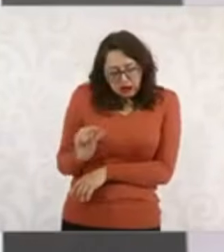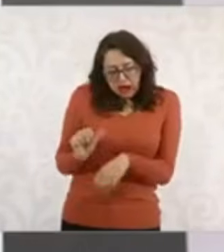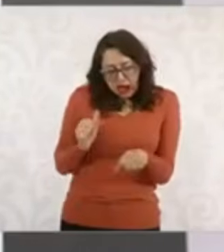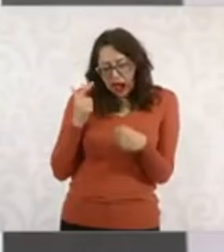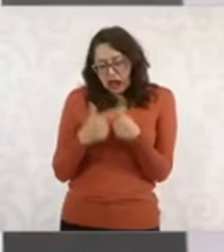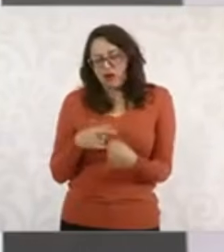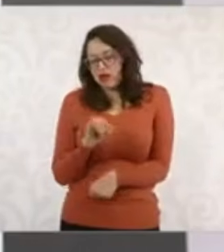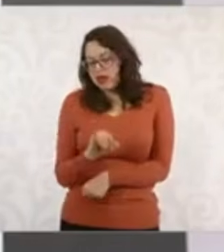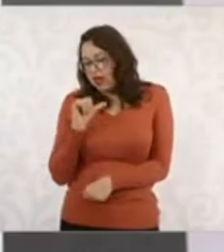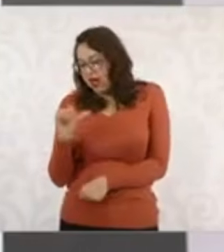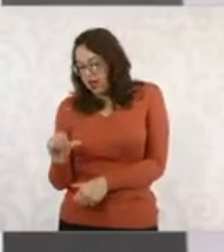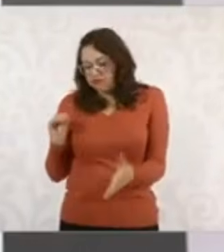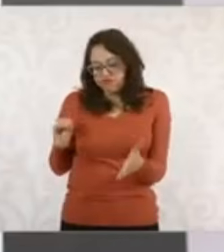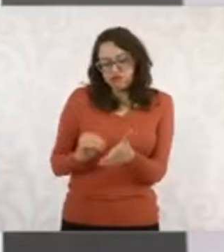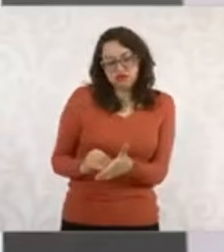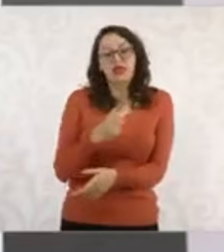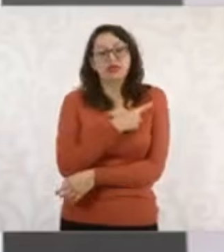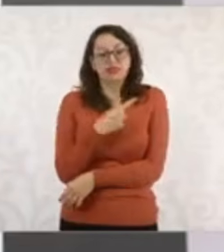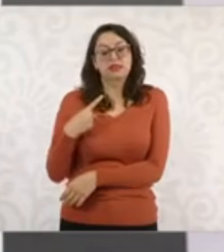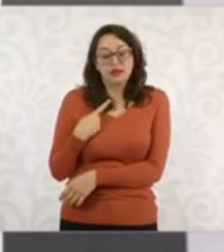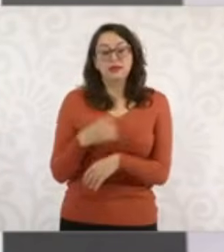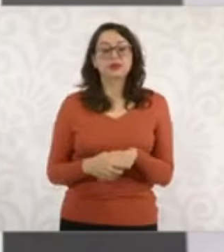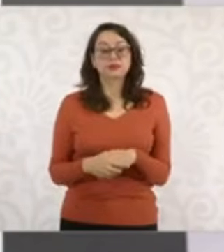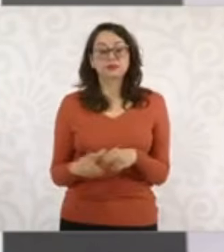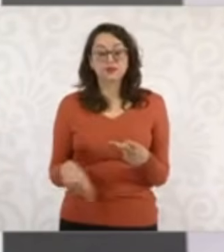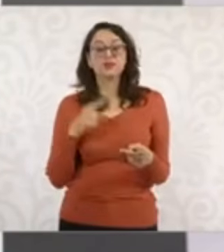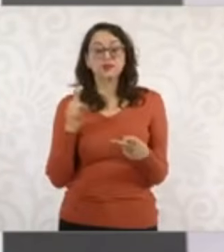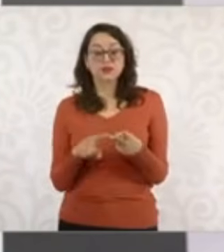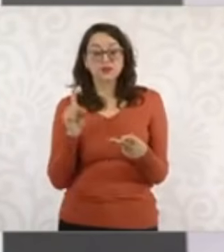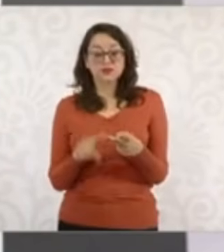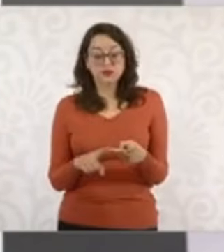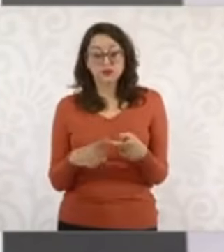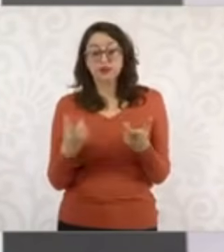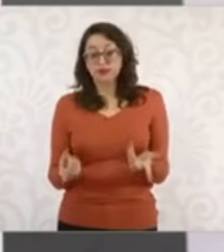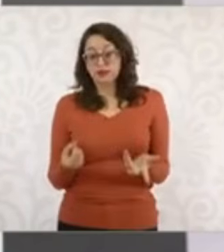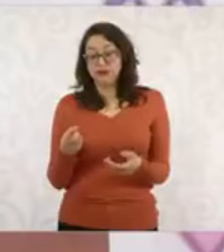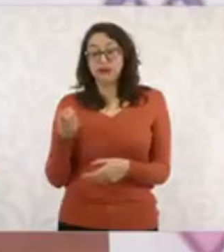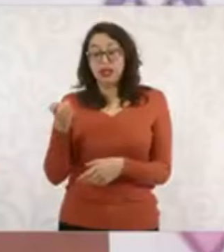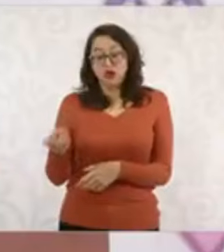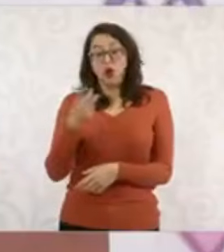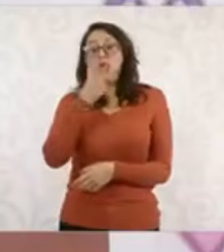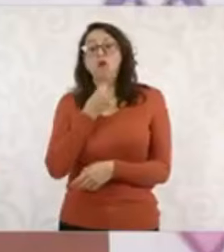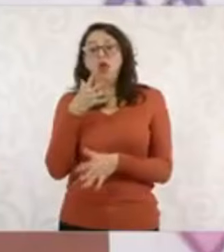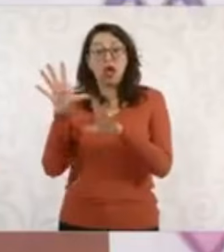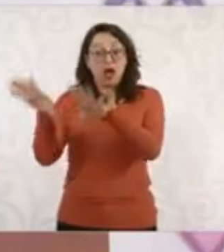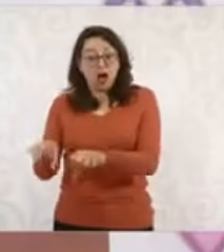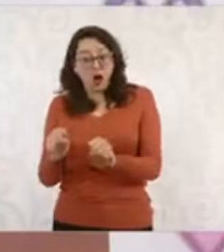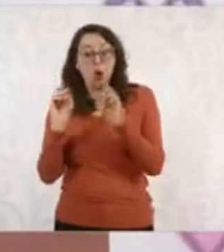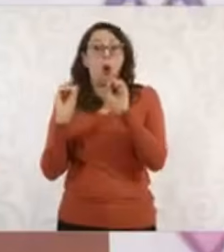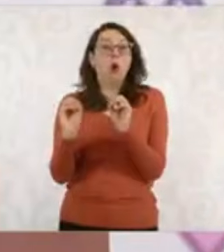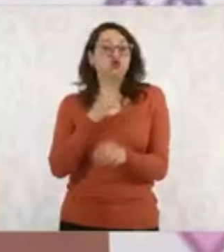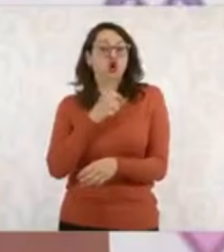en fin, tiene que decir eso. Y segundo, en todo caso, lo que está en el fondo, pues es el tema de si hubo una